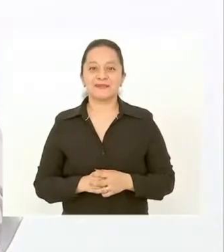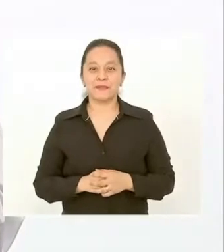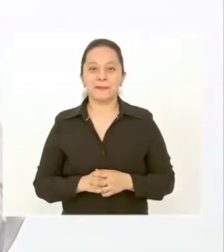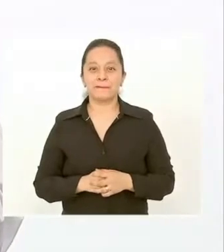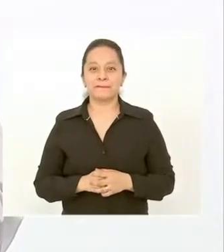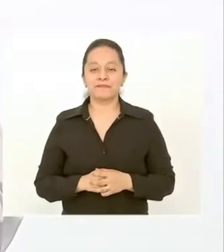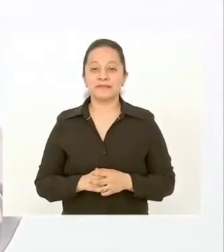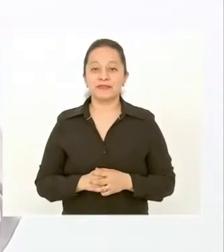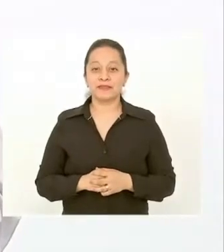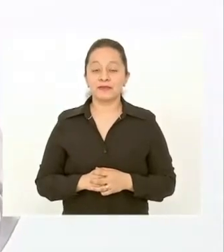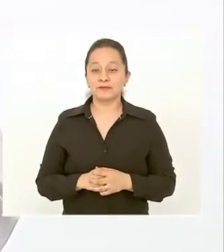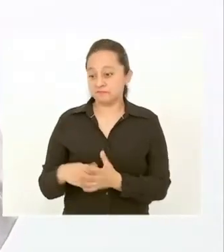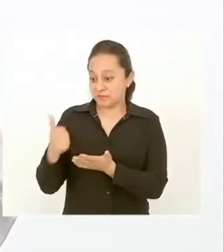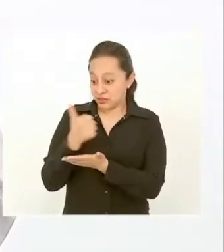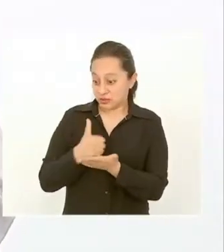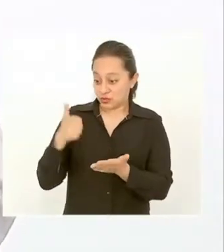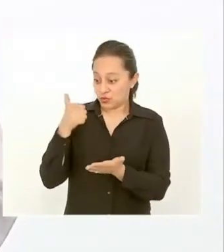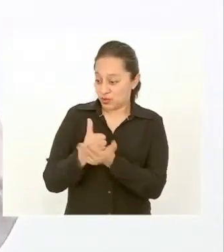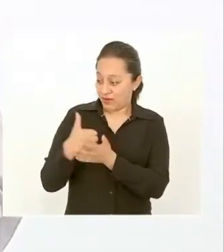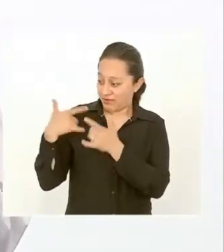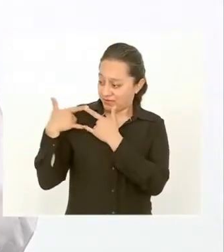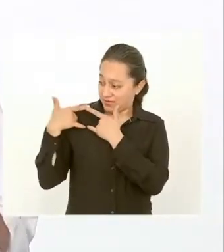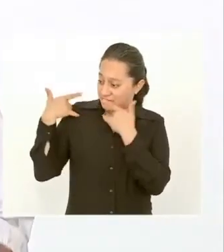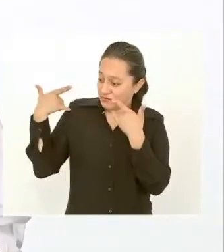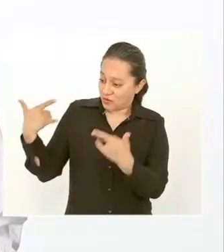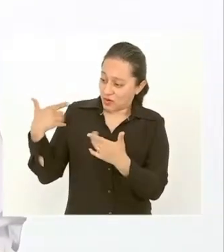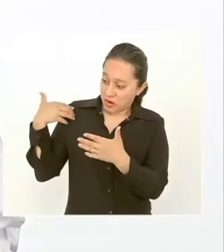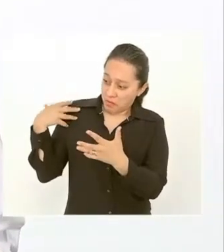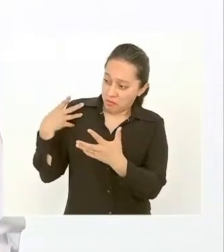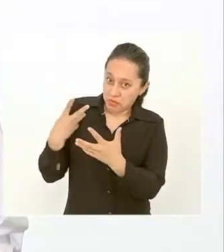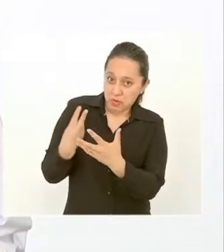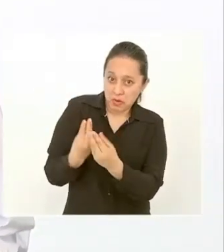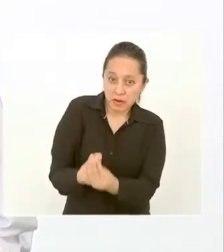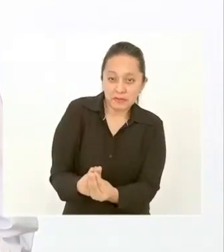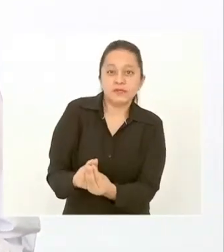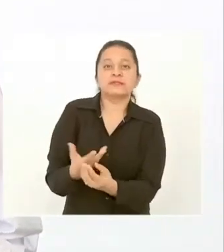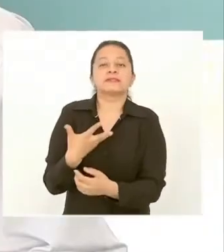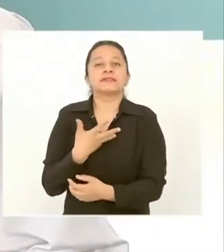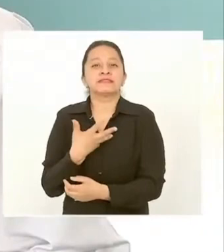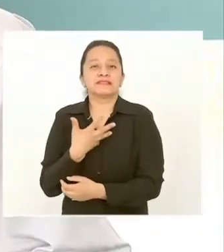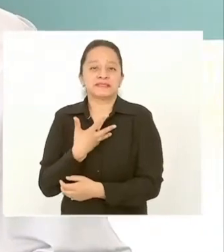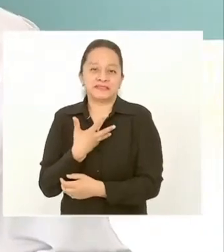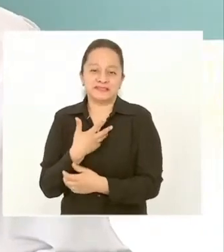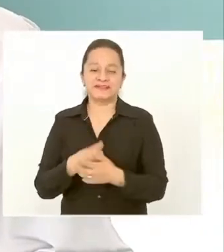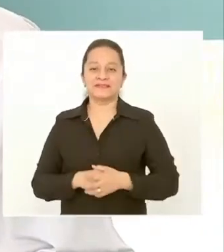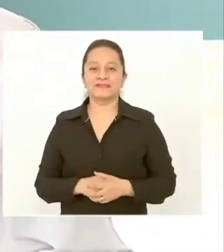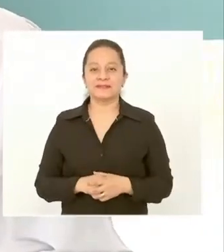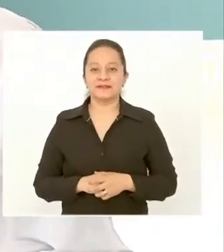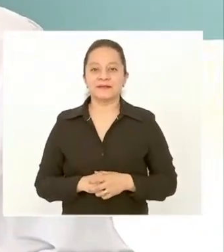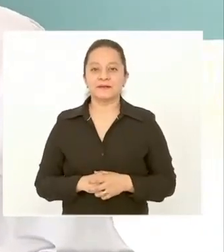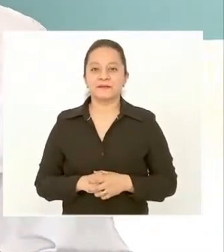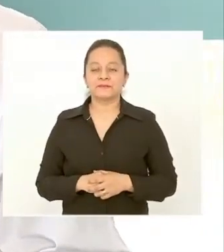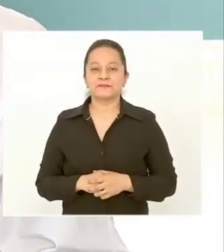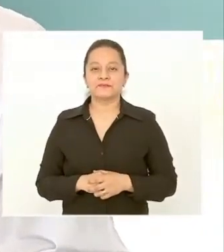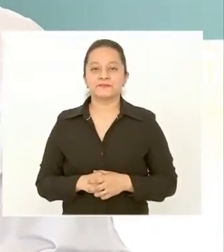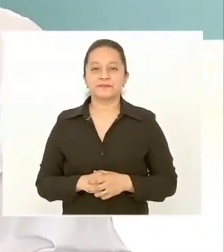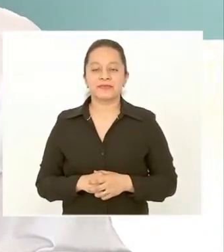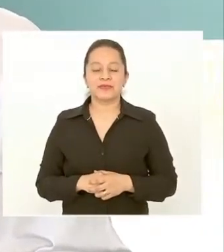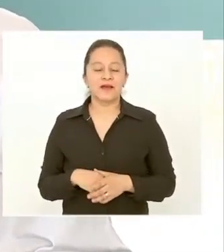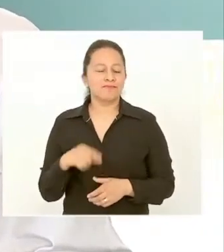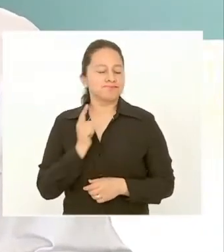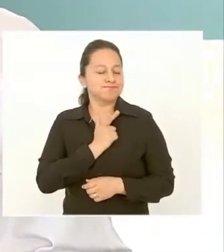histórica ciudad de querétaro y me da más gusto